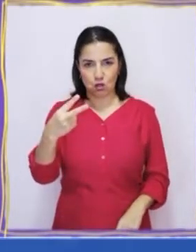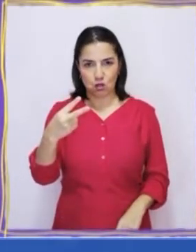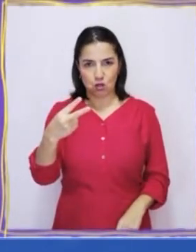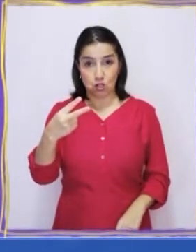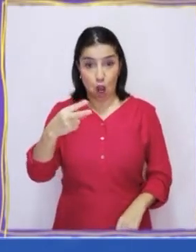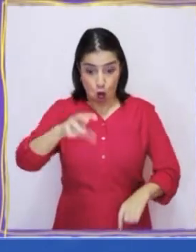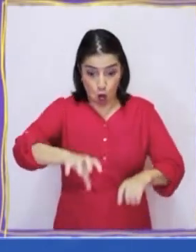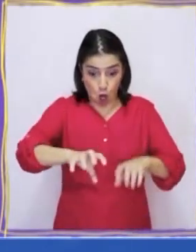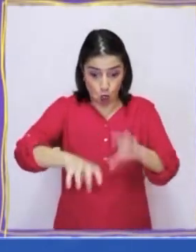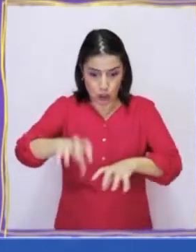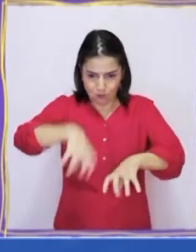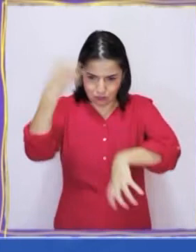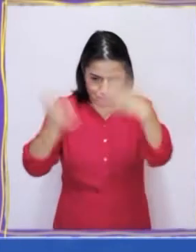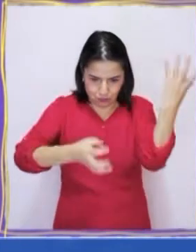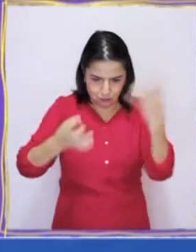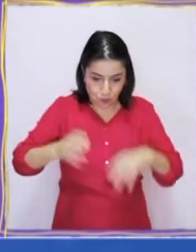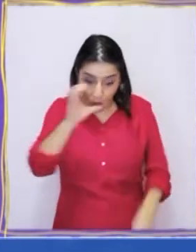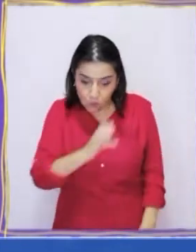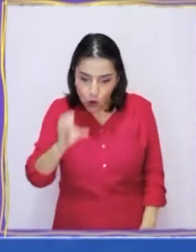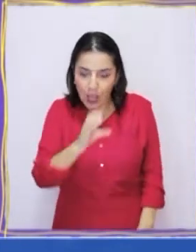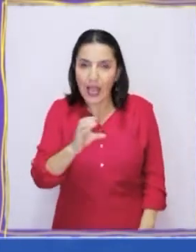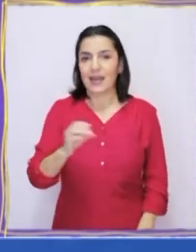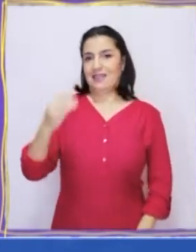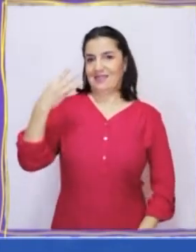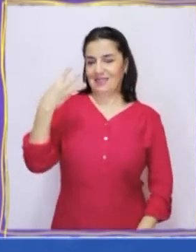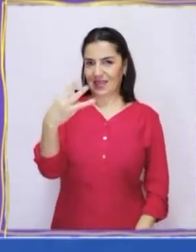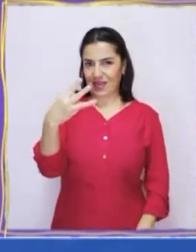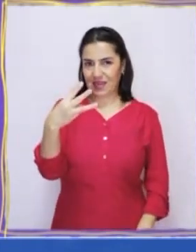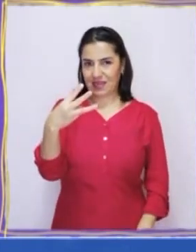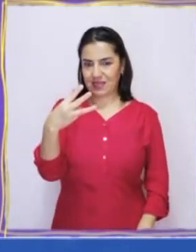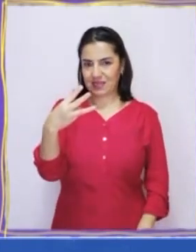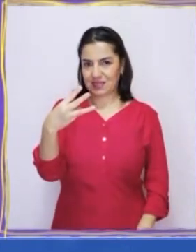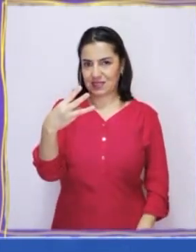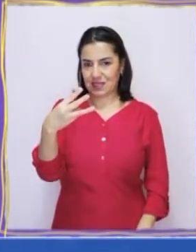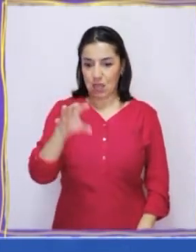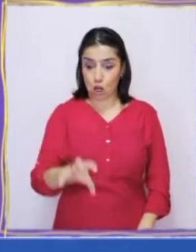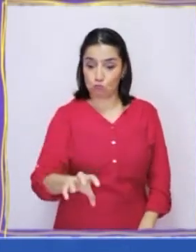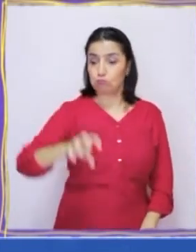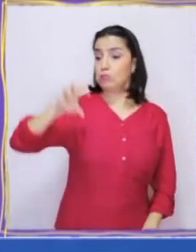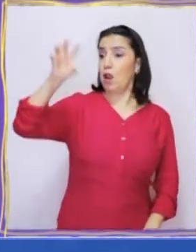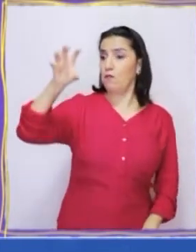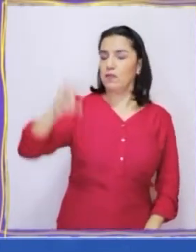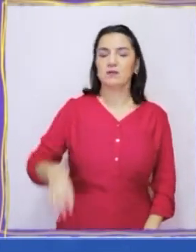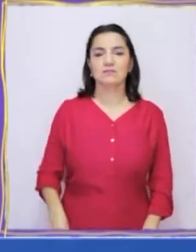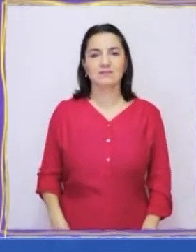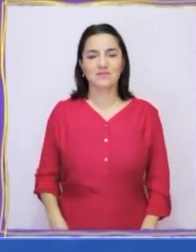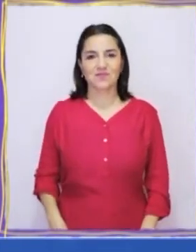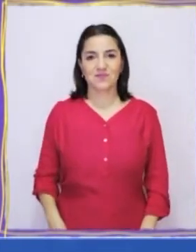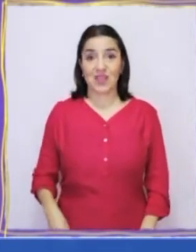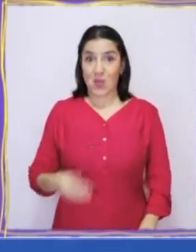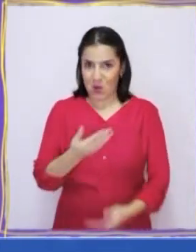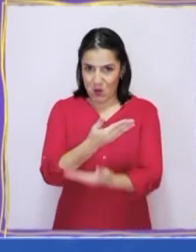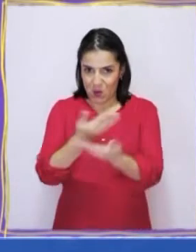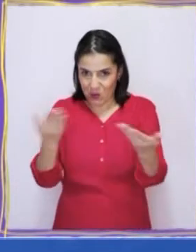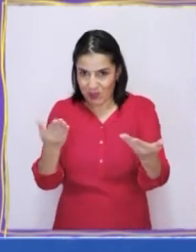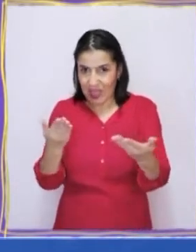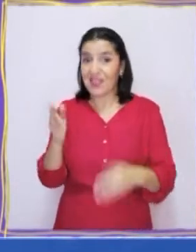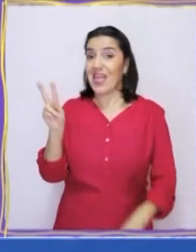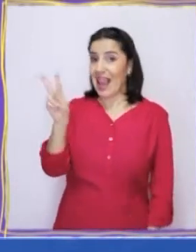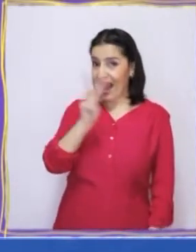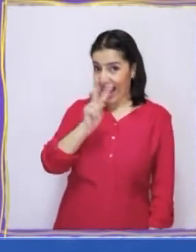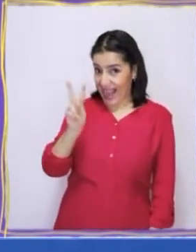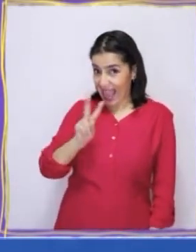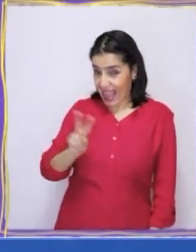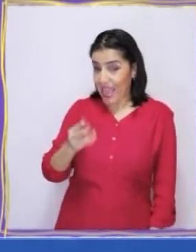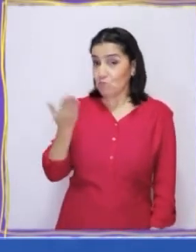2, mover cosas para buscar. Y 3, levantar algo. A la cuenta de 3, ustedes van